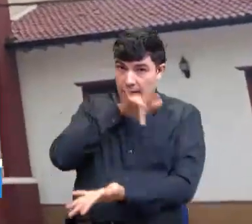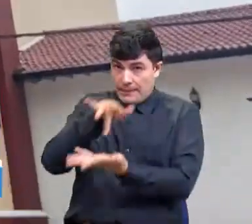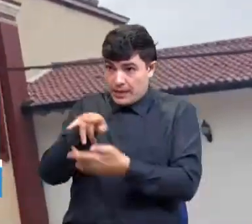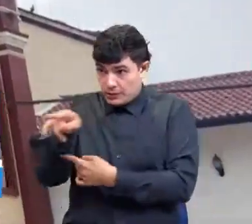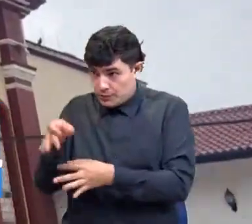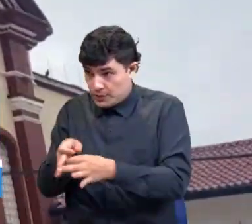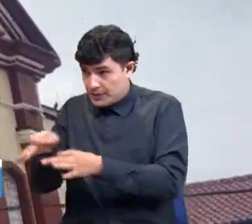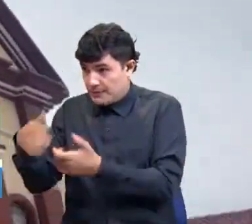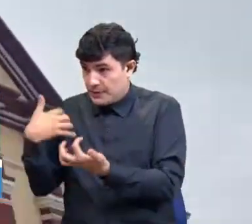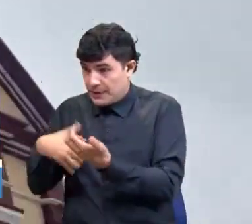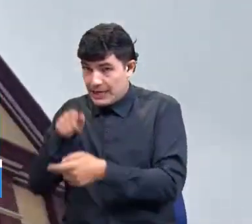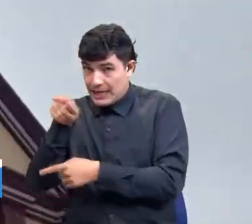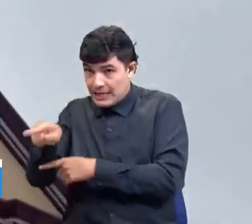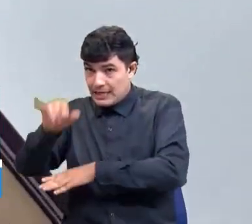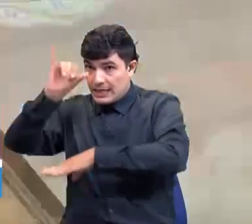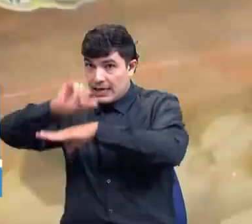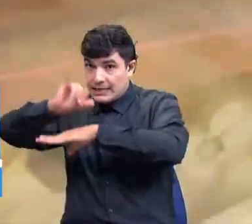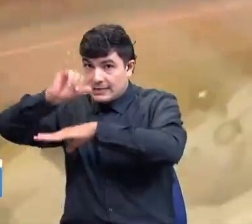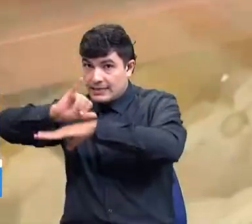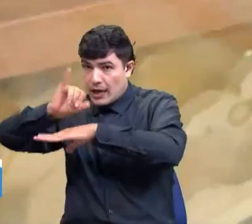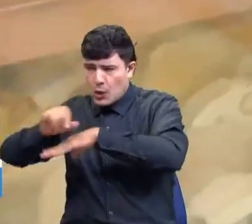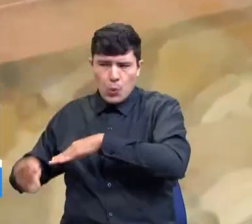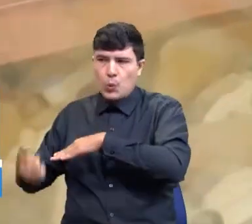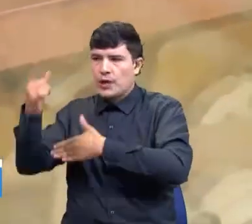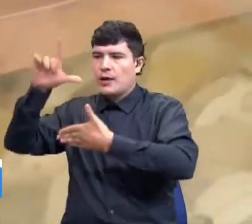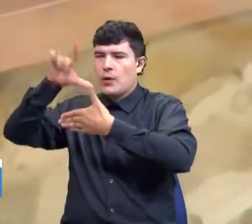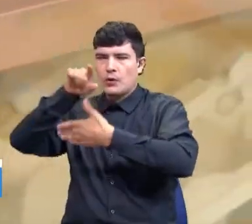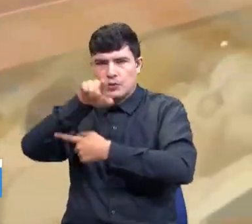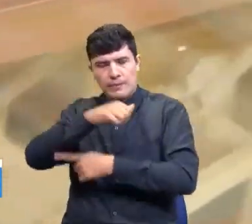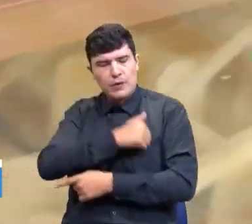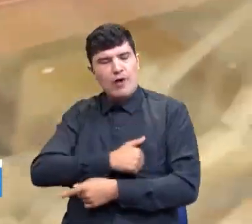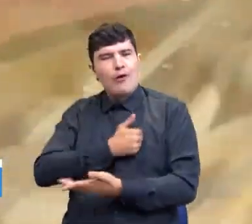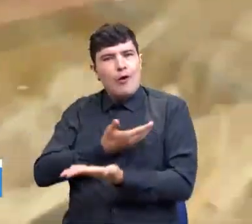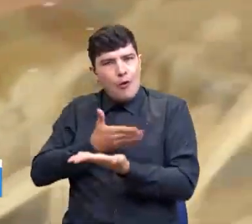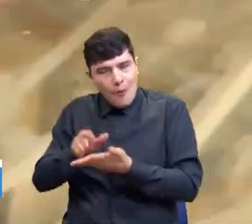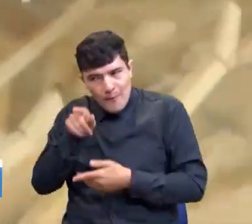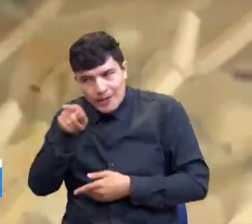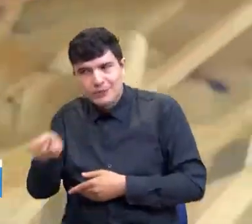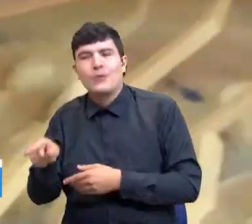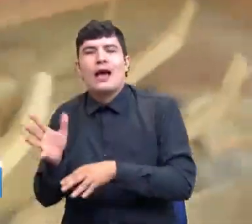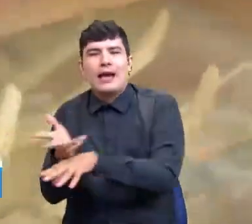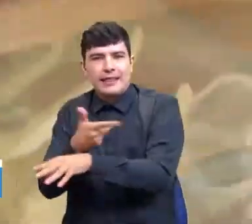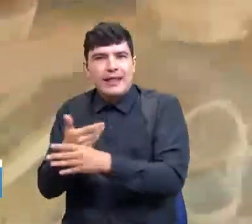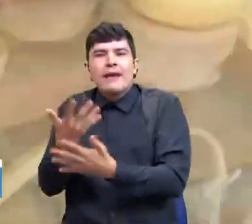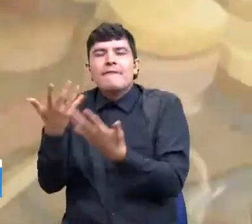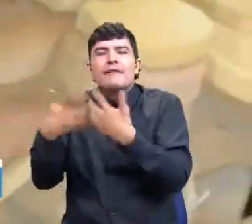atravesada, única en Latinoamérica, se lleven un bello recordatorio hecho a mano.